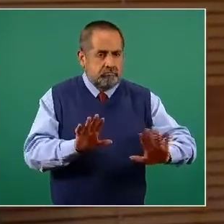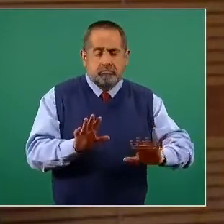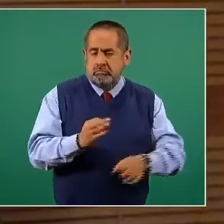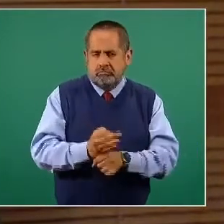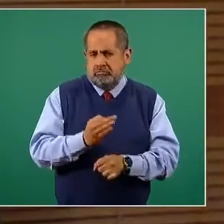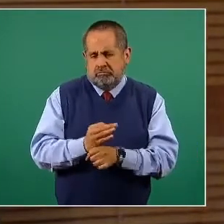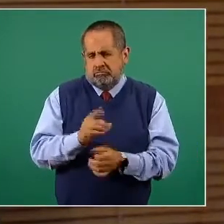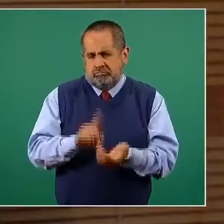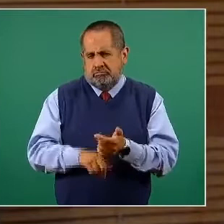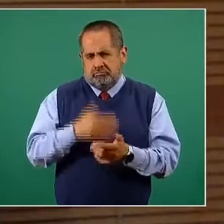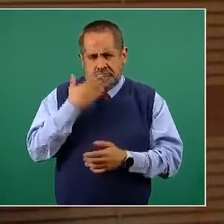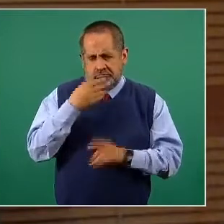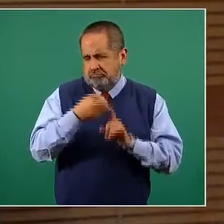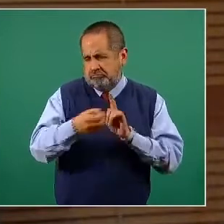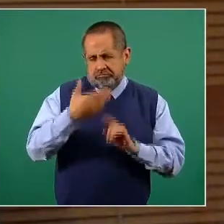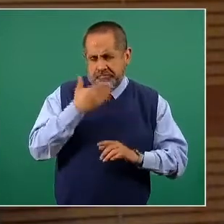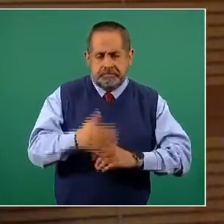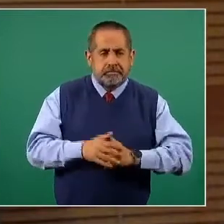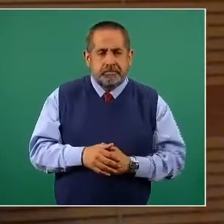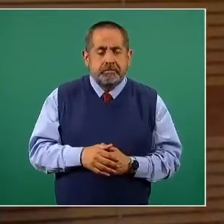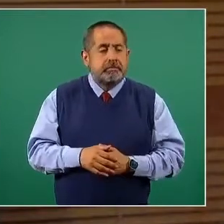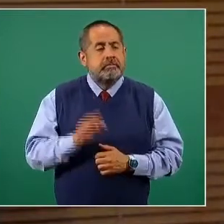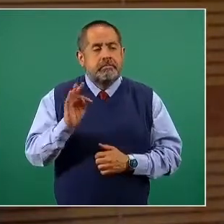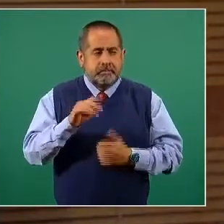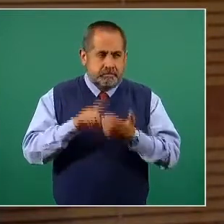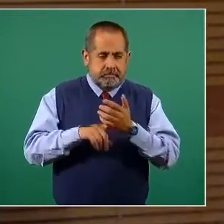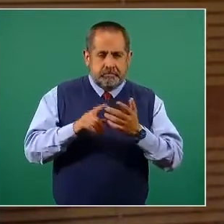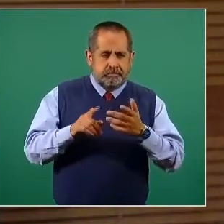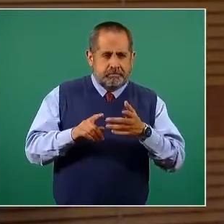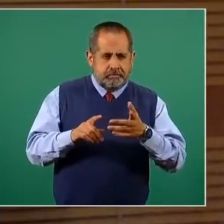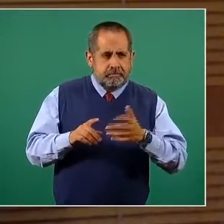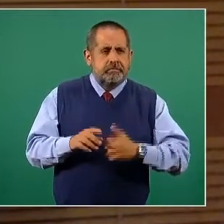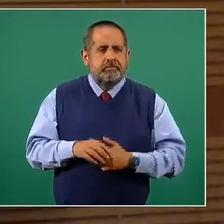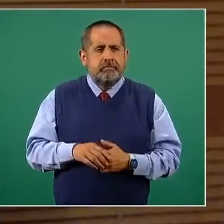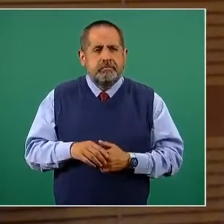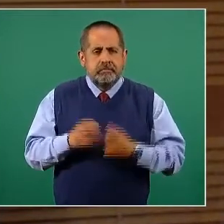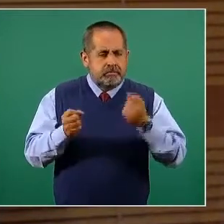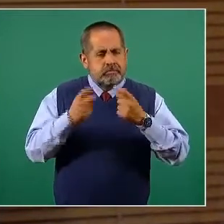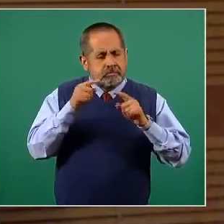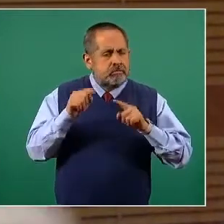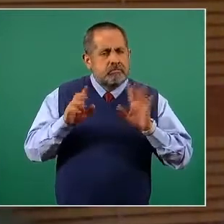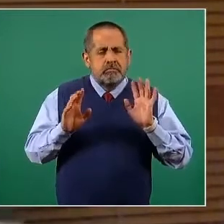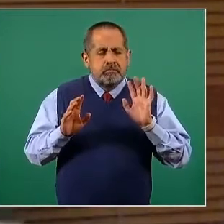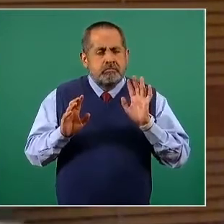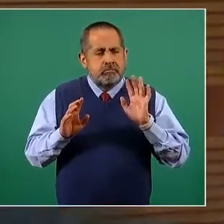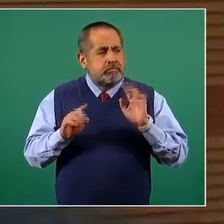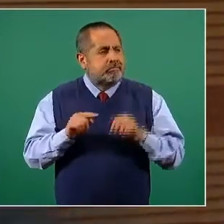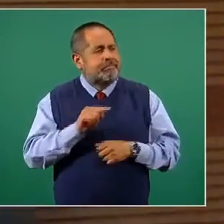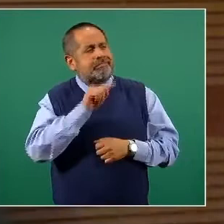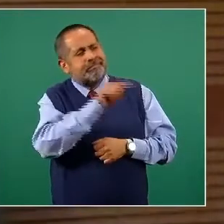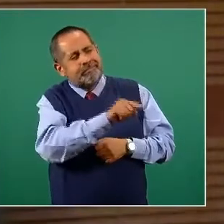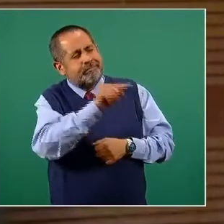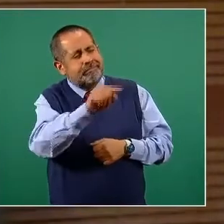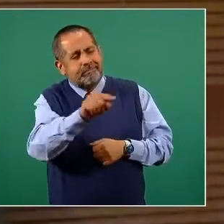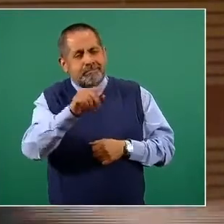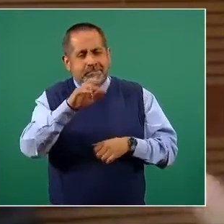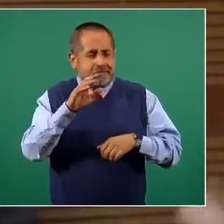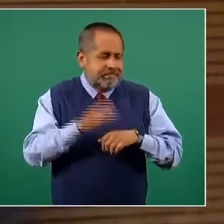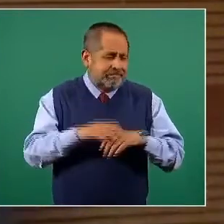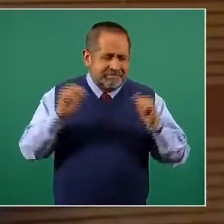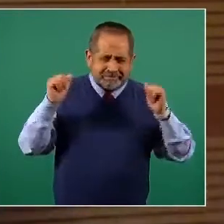momento no se ha tenido. Tal vez los únicos problemas operativos que se han tenido es en aquellos sitios de grandes